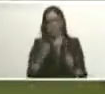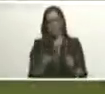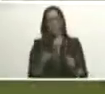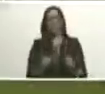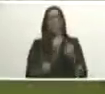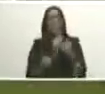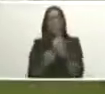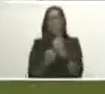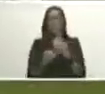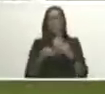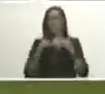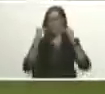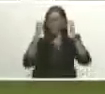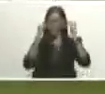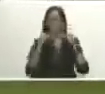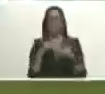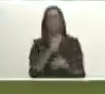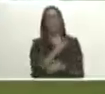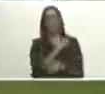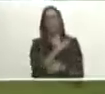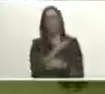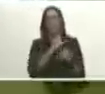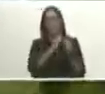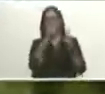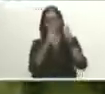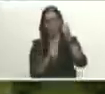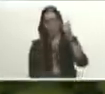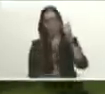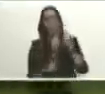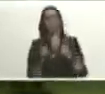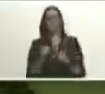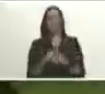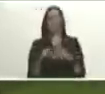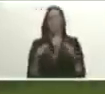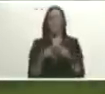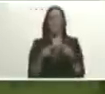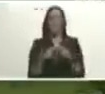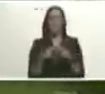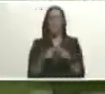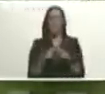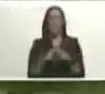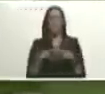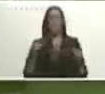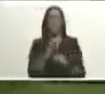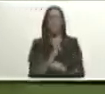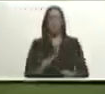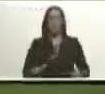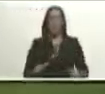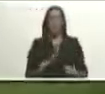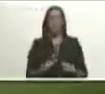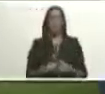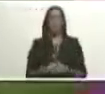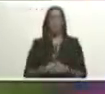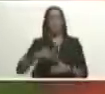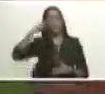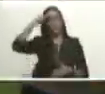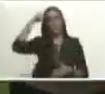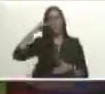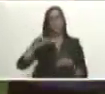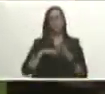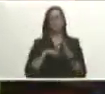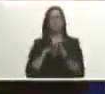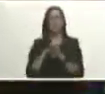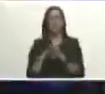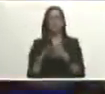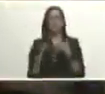por mis superiores, compañeros y subalternos. Me acompaña un equipo de guardias nacionales y oficiales. Desarrollamos